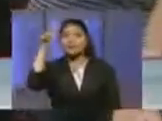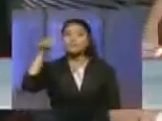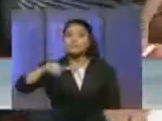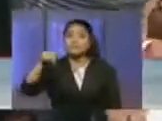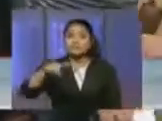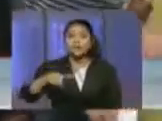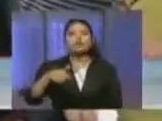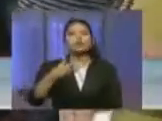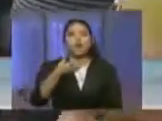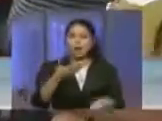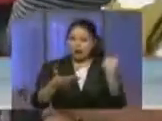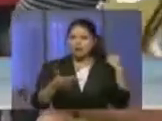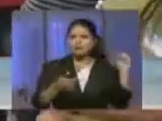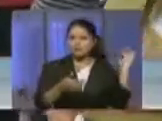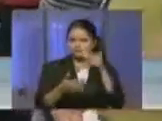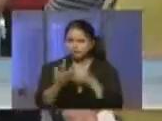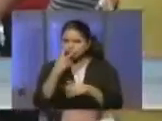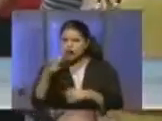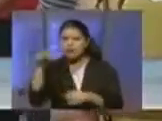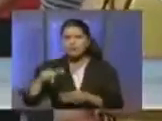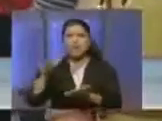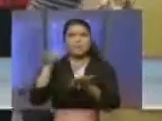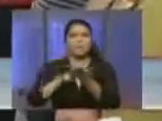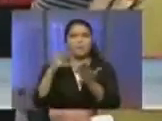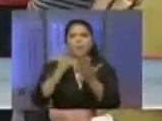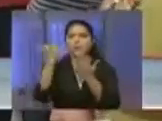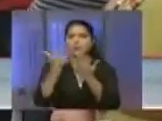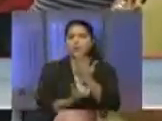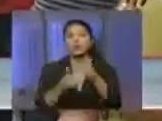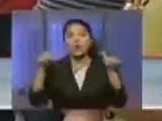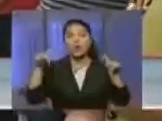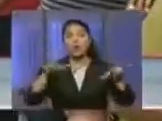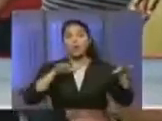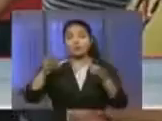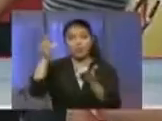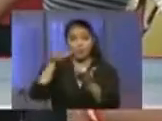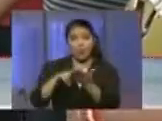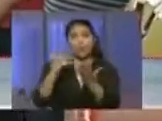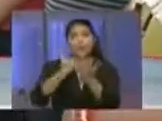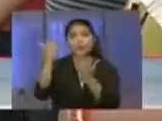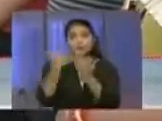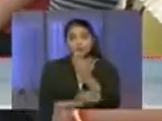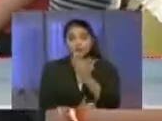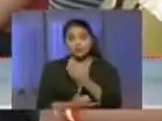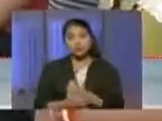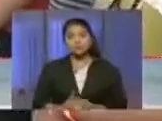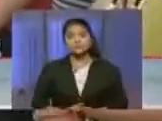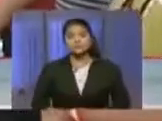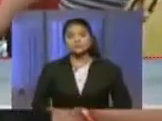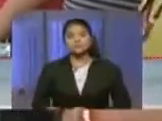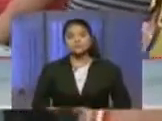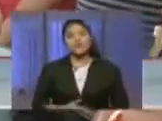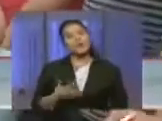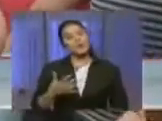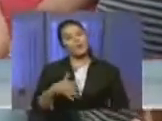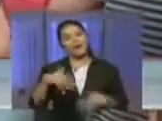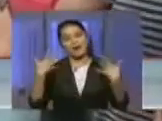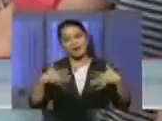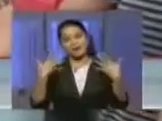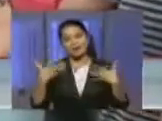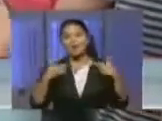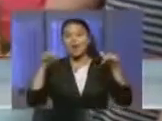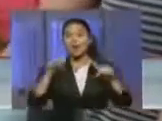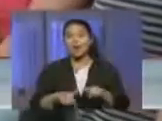estuvo por aquí y aprobó varios proyectos Hoy está aprobando proyecto presidente con mucha alegría Hoy les